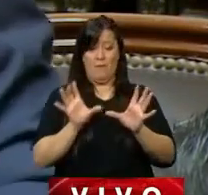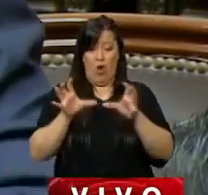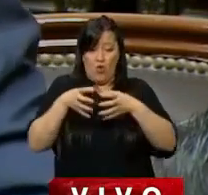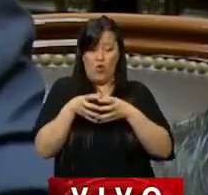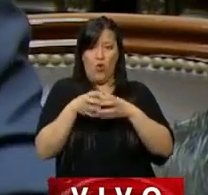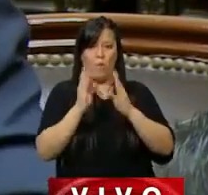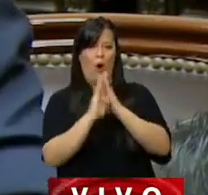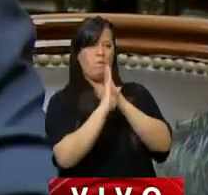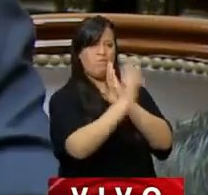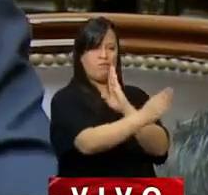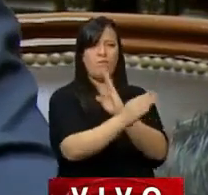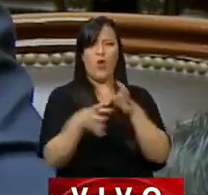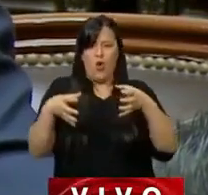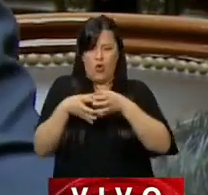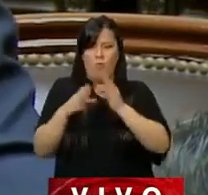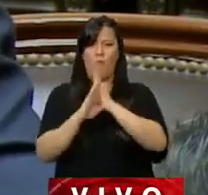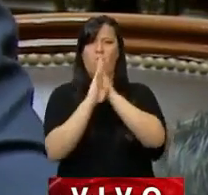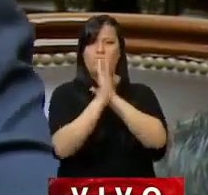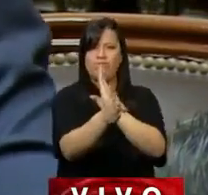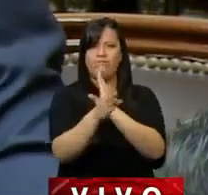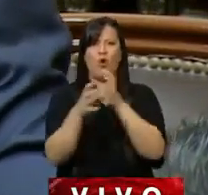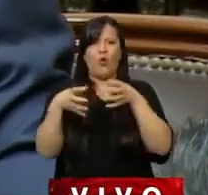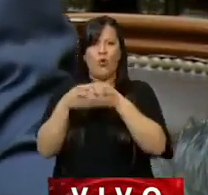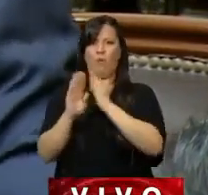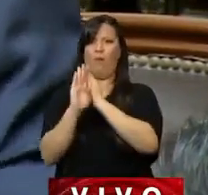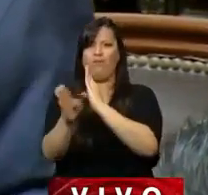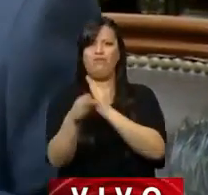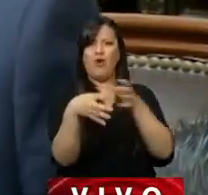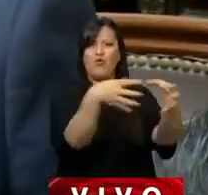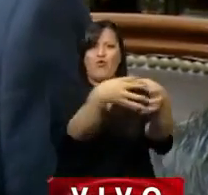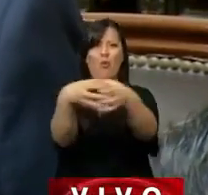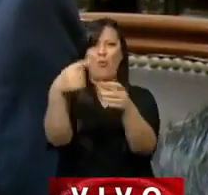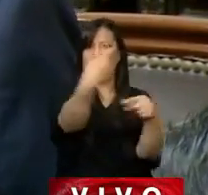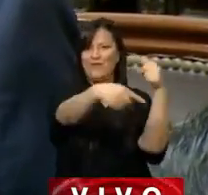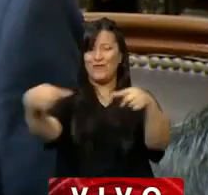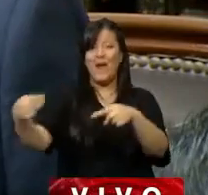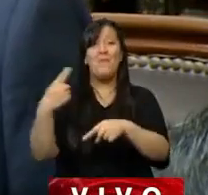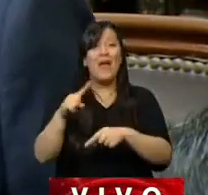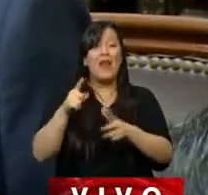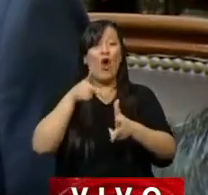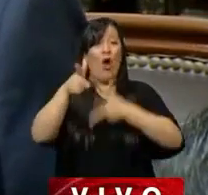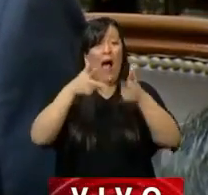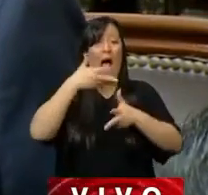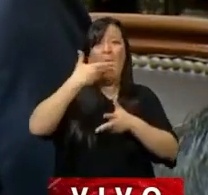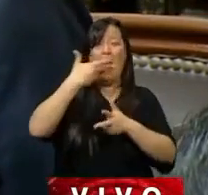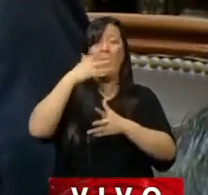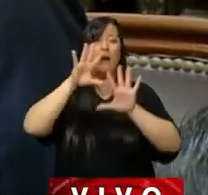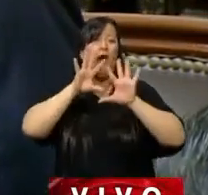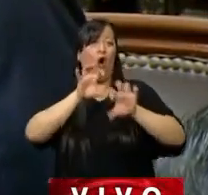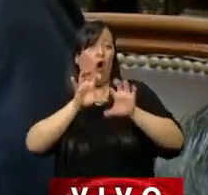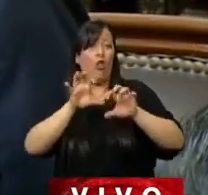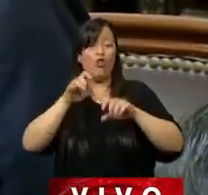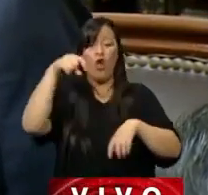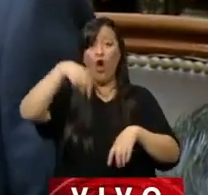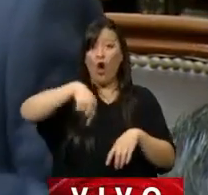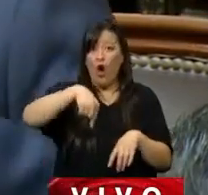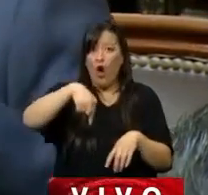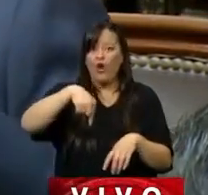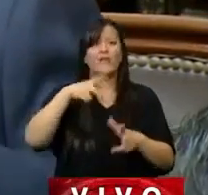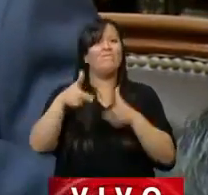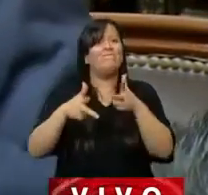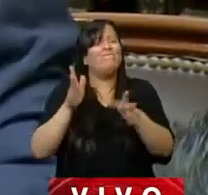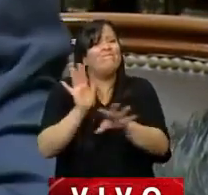hacia aquel al cual se manifiesta el odio. Estos discursos de odio que hoy son, podríamos